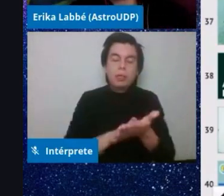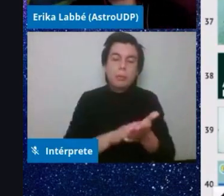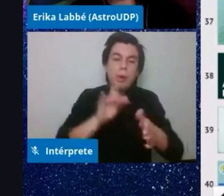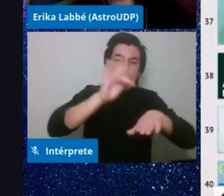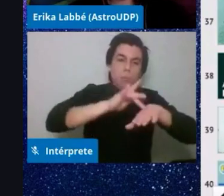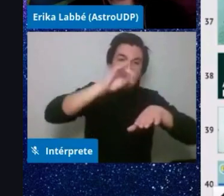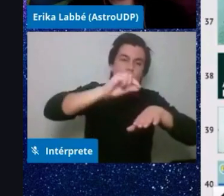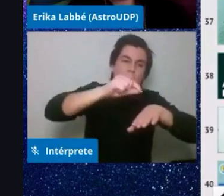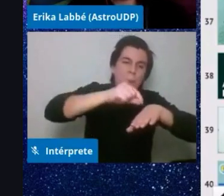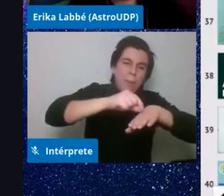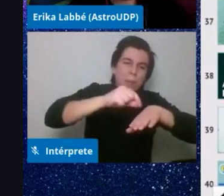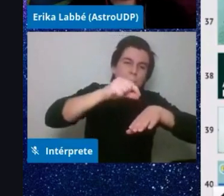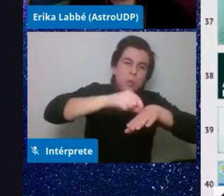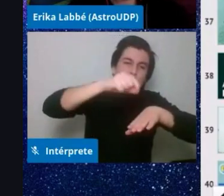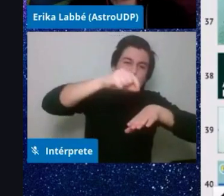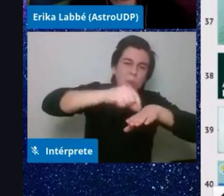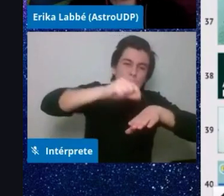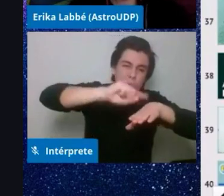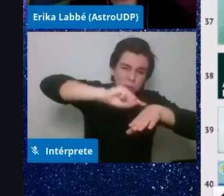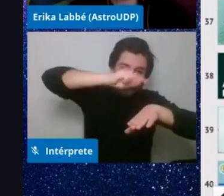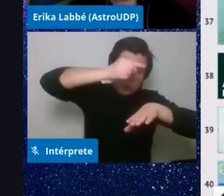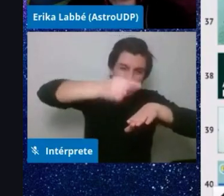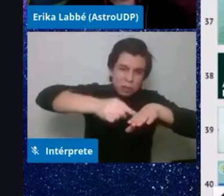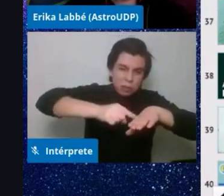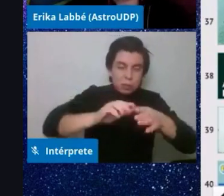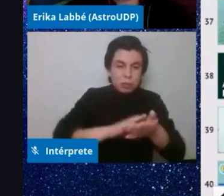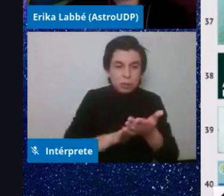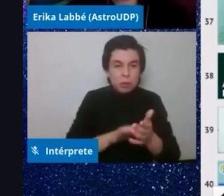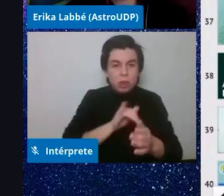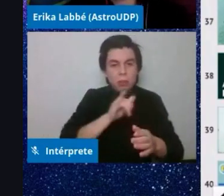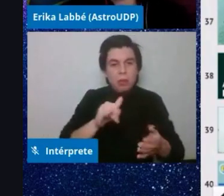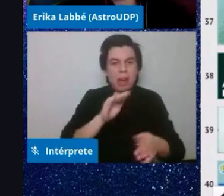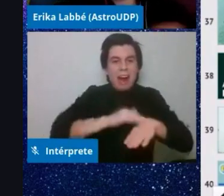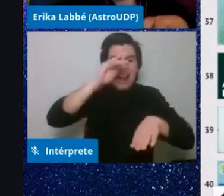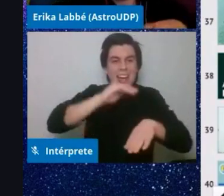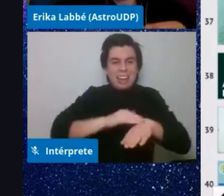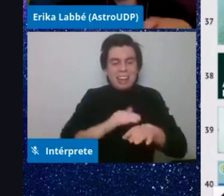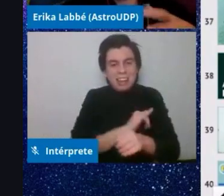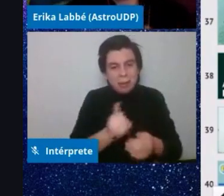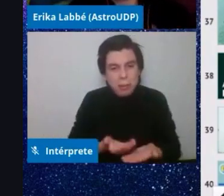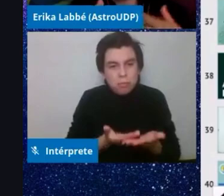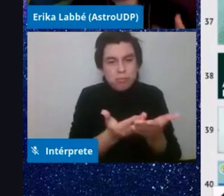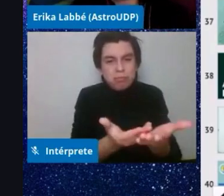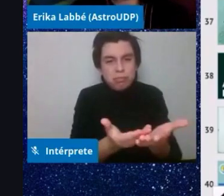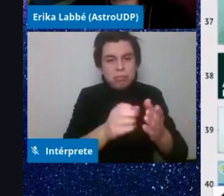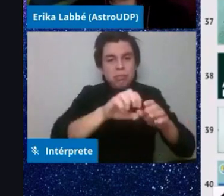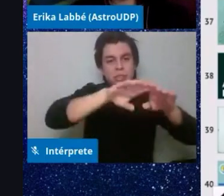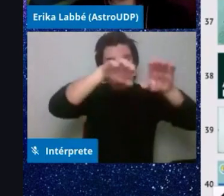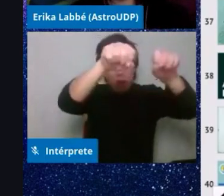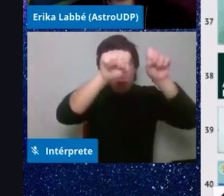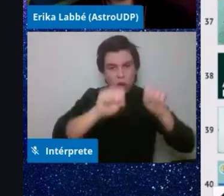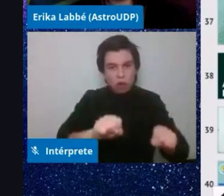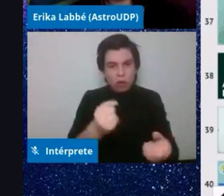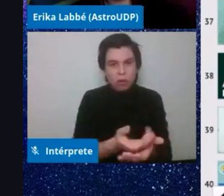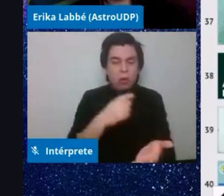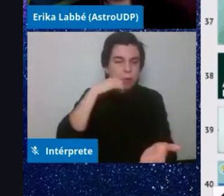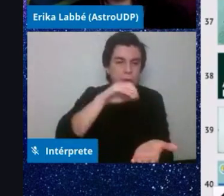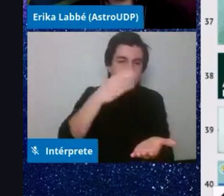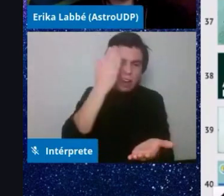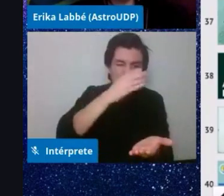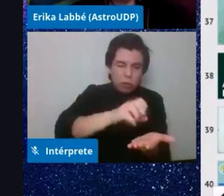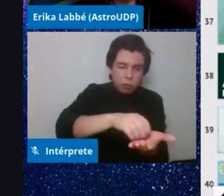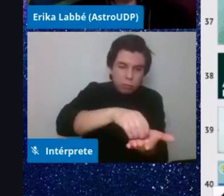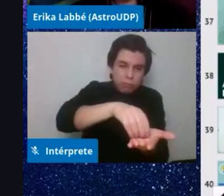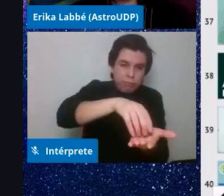sensible al calor, entonces tú imprimes una parte en negro y lo pasas por un horno y esa parte en negro se hincha. También hay técnicas de ese tipo para Mm. hacer láminas